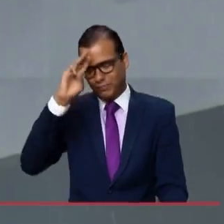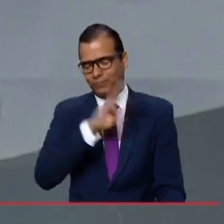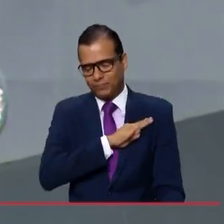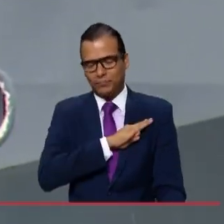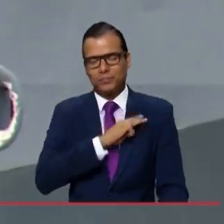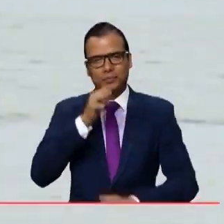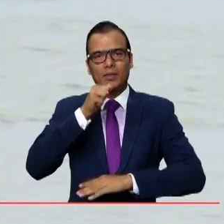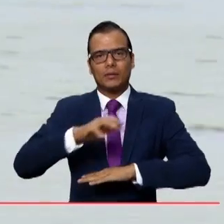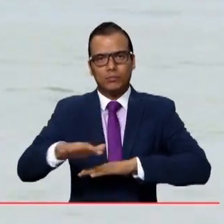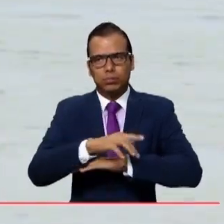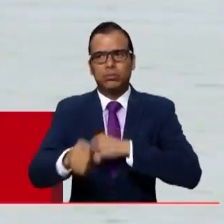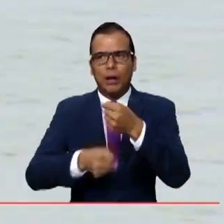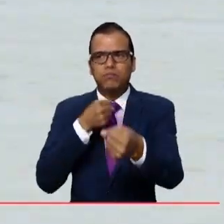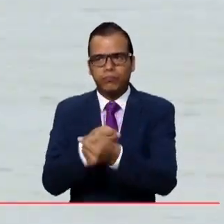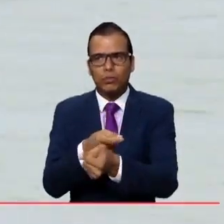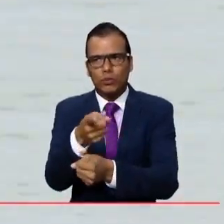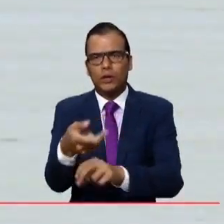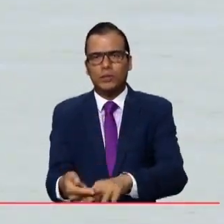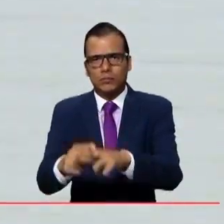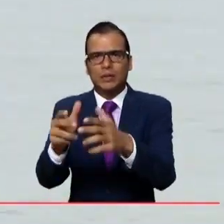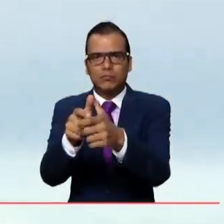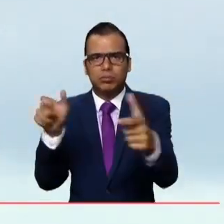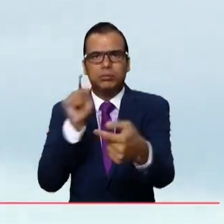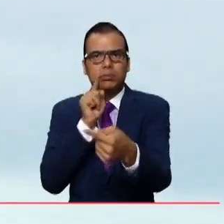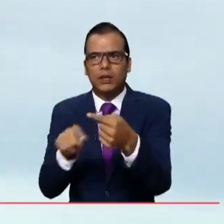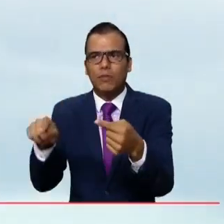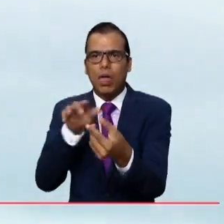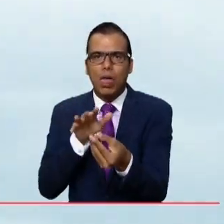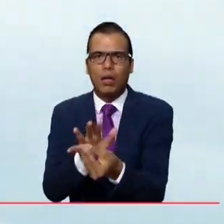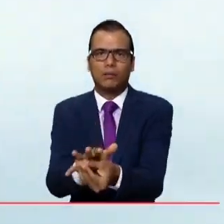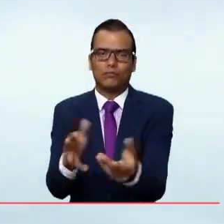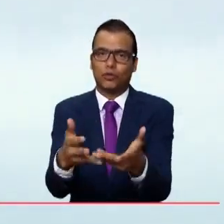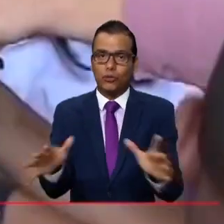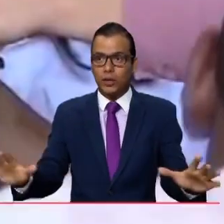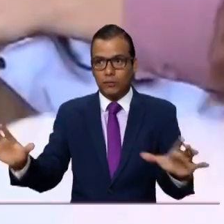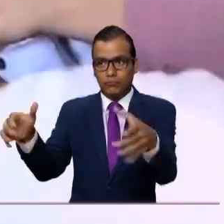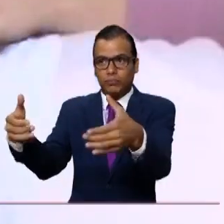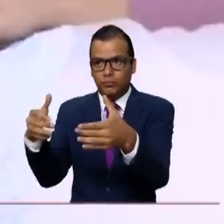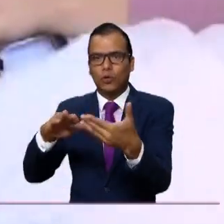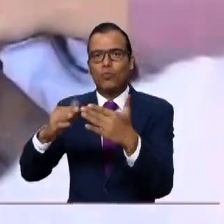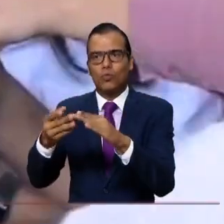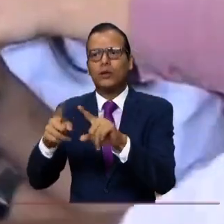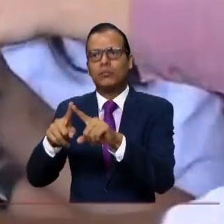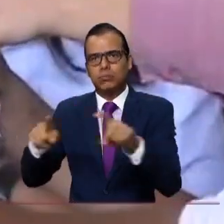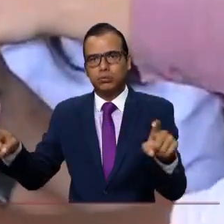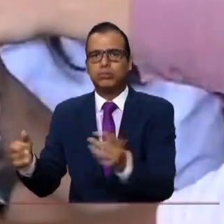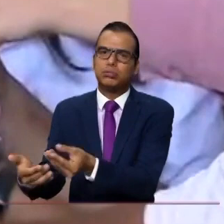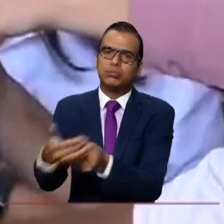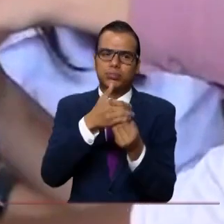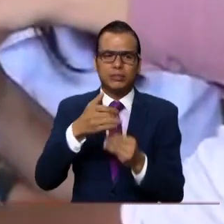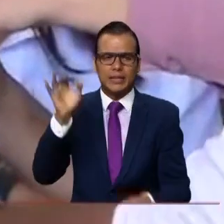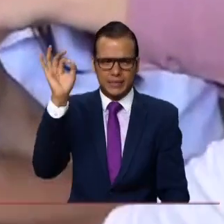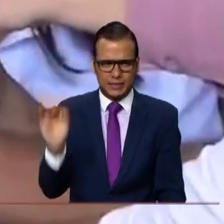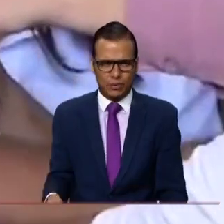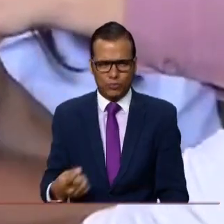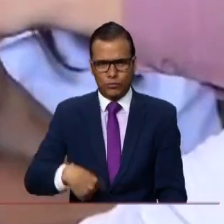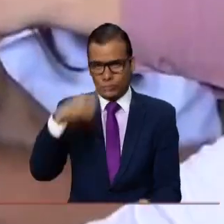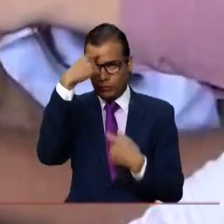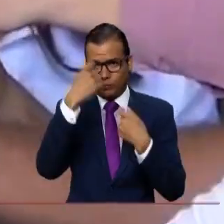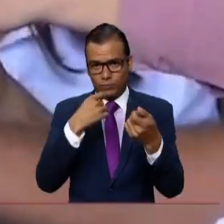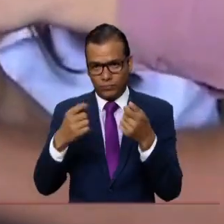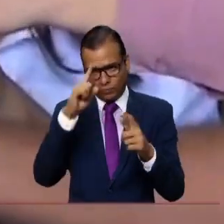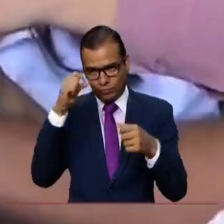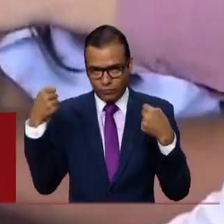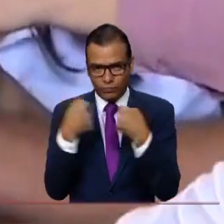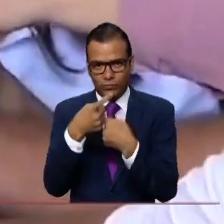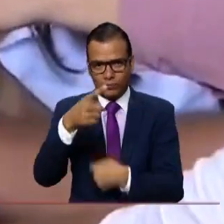salvaguardar a las comunidades y disminuir el desplazamiento. Allí la Armada va a ser una estrategia para no solamente llegar e